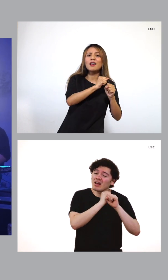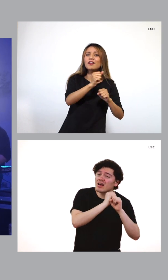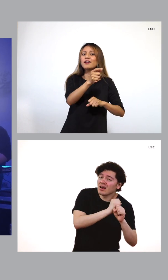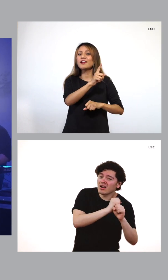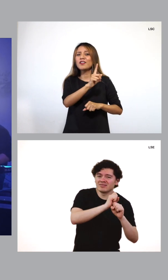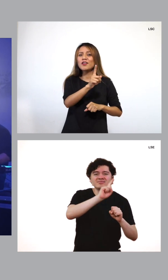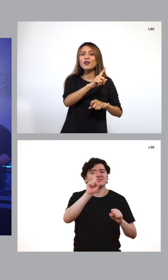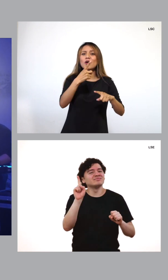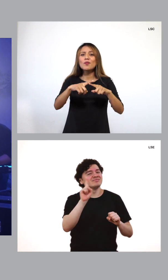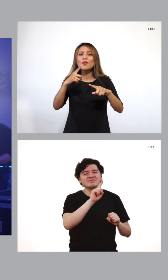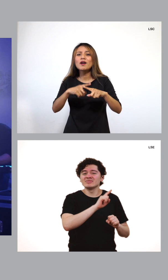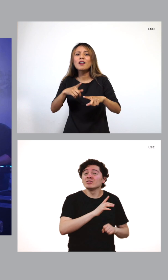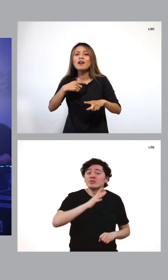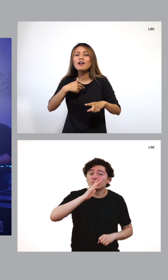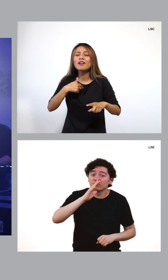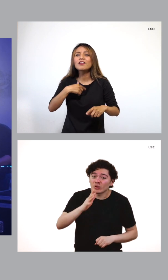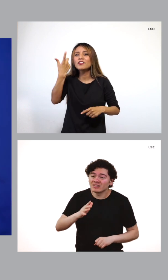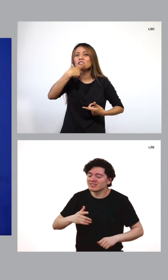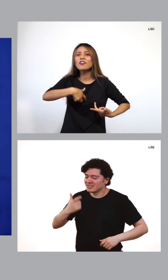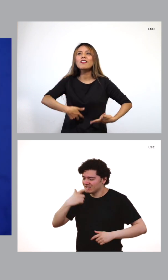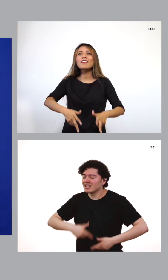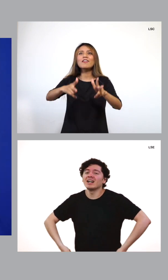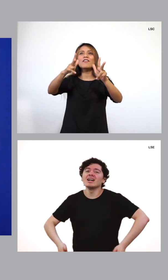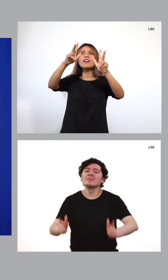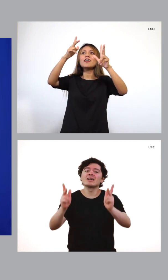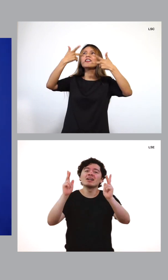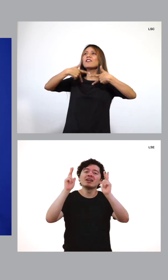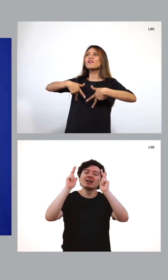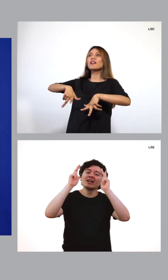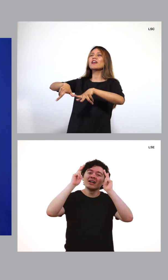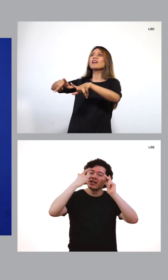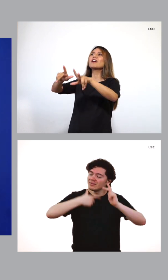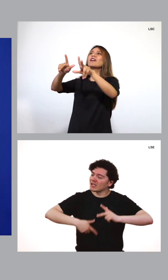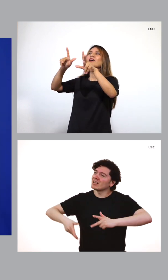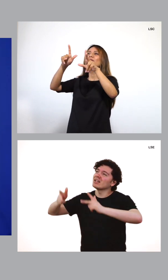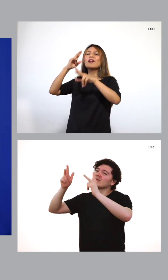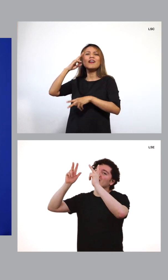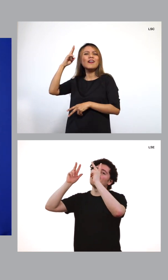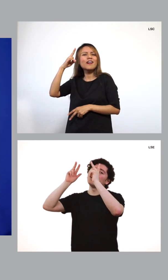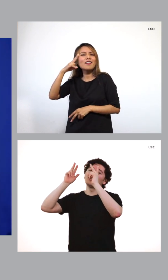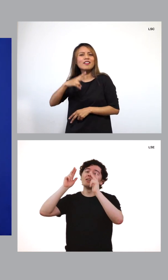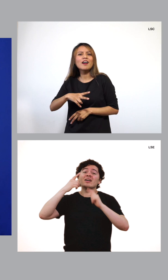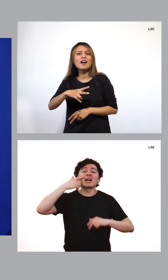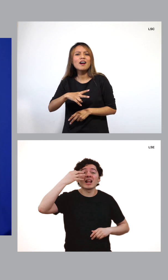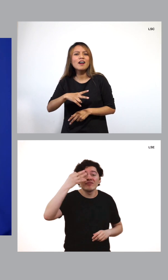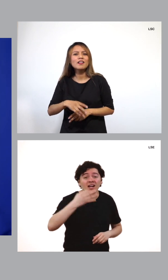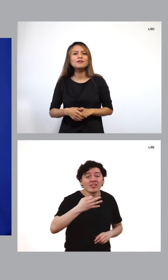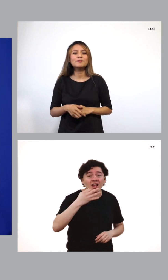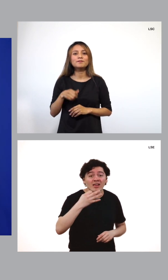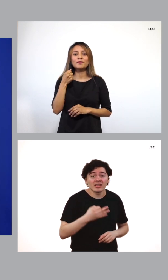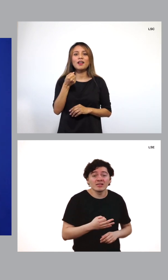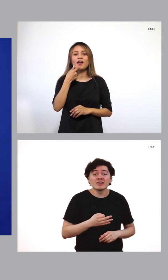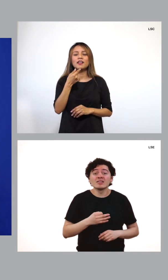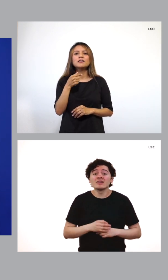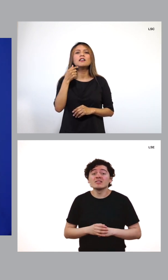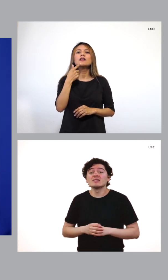Cántalo con fe. Eso es, vamos, decláralo. Sube el volumen de tu dispositivo y que esta declaración llene